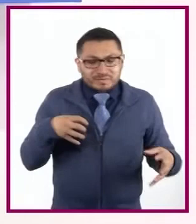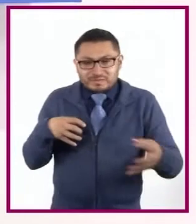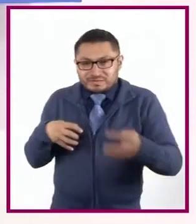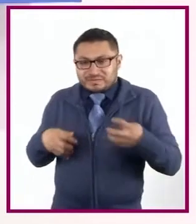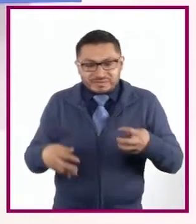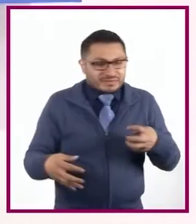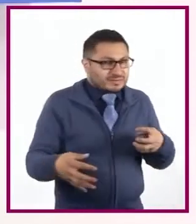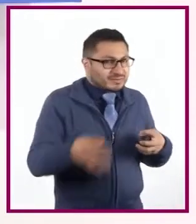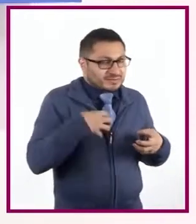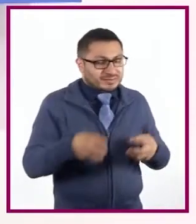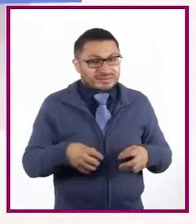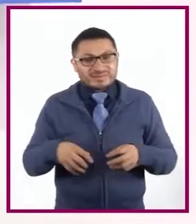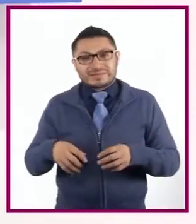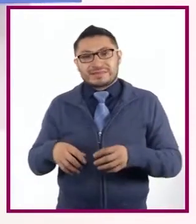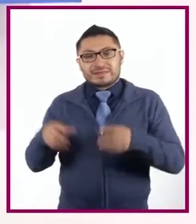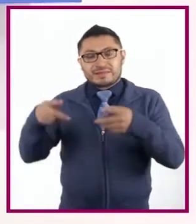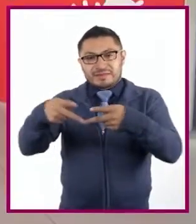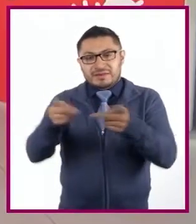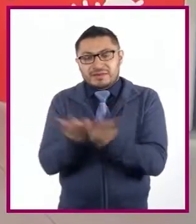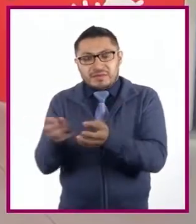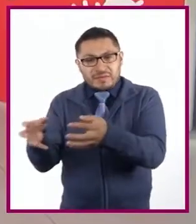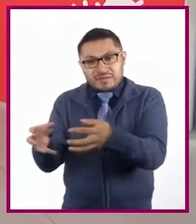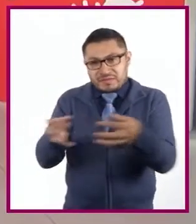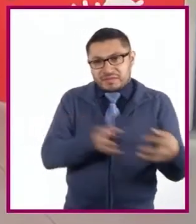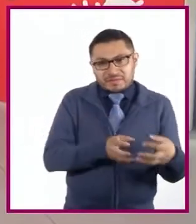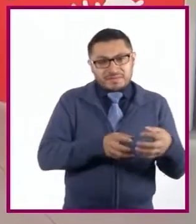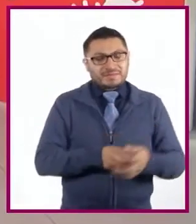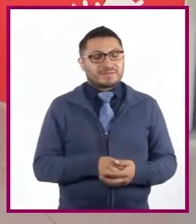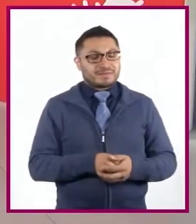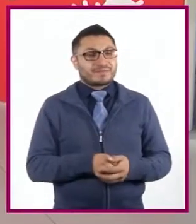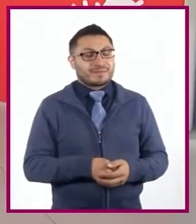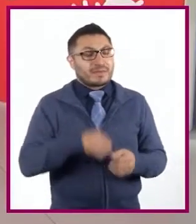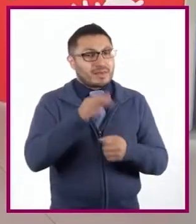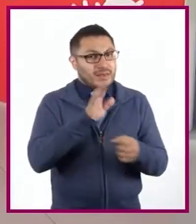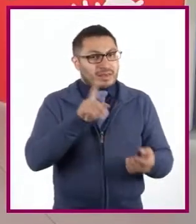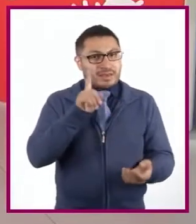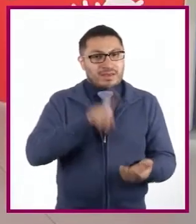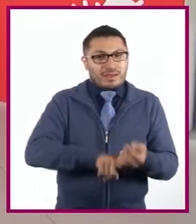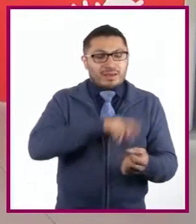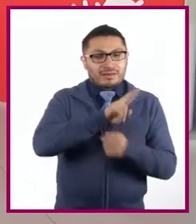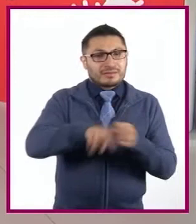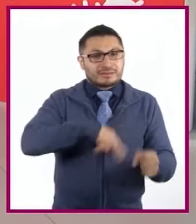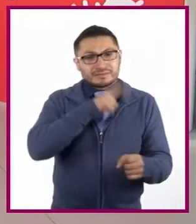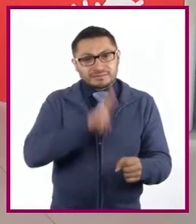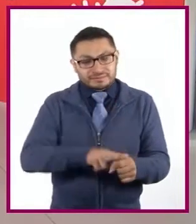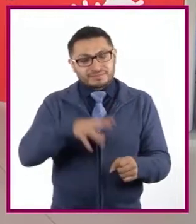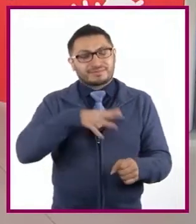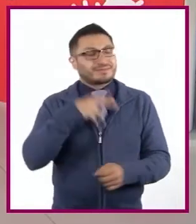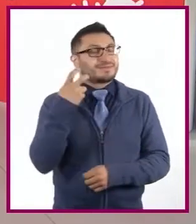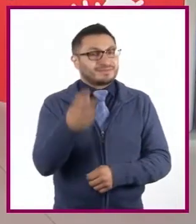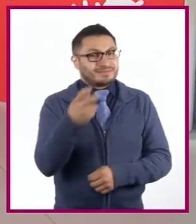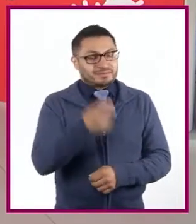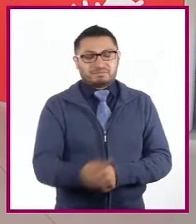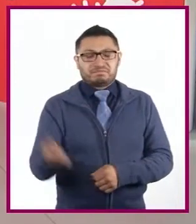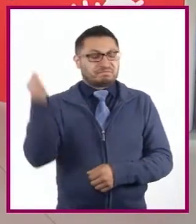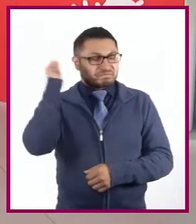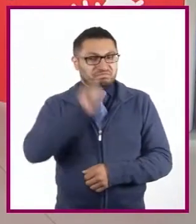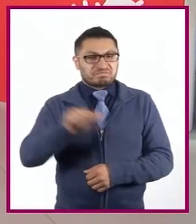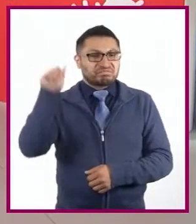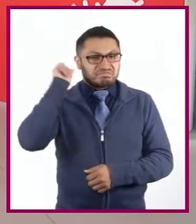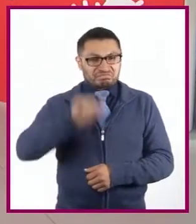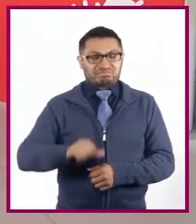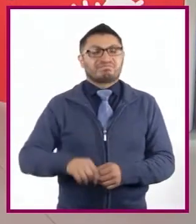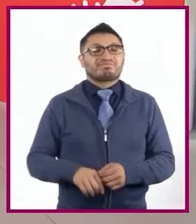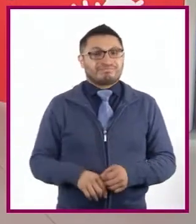para retirar el plato al otro. En la naturaleza suceden hechos como este